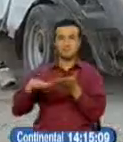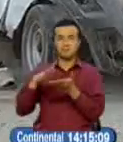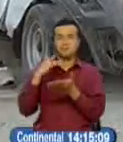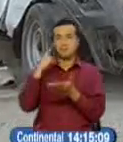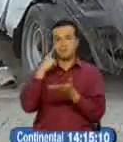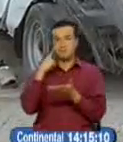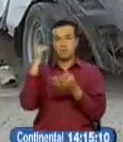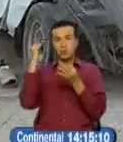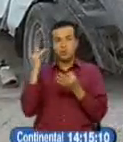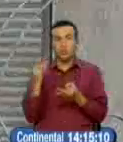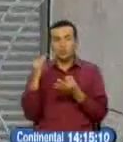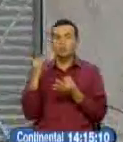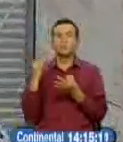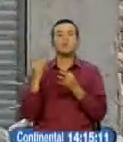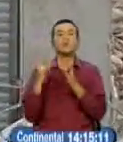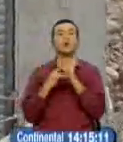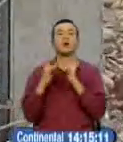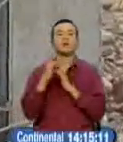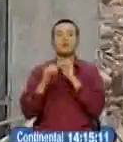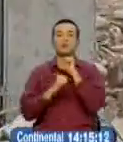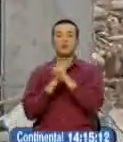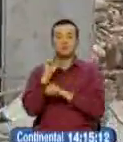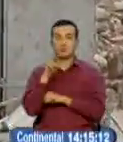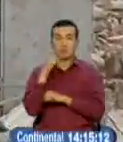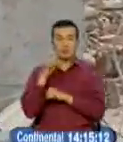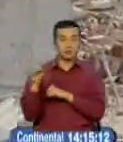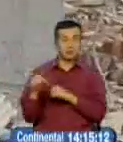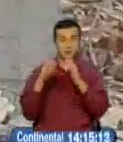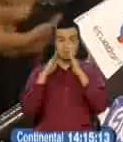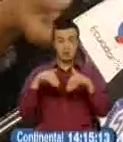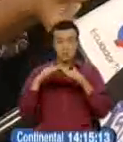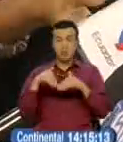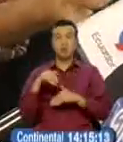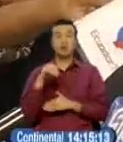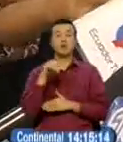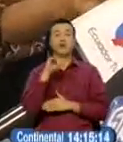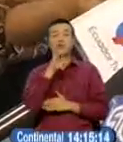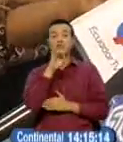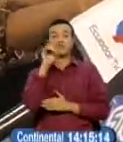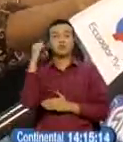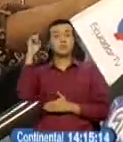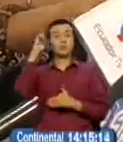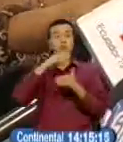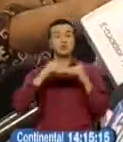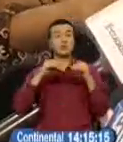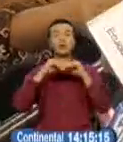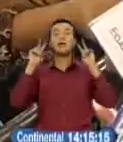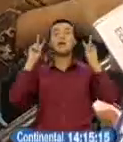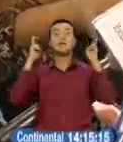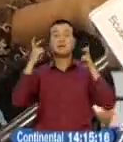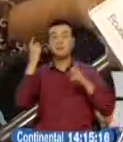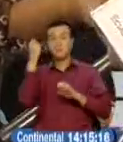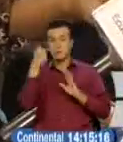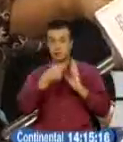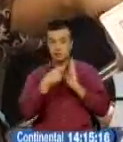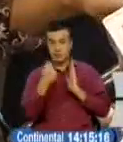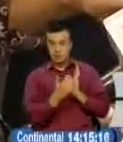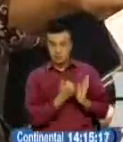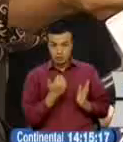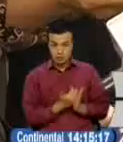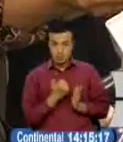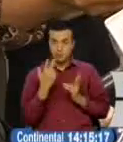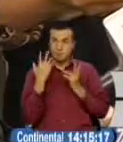afectadas por el terremoto de abril de 2016. Estimamos superar los 800 millones de dólares en cuanto a la contribución del IVA. En total